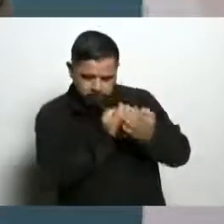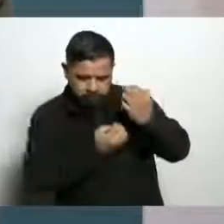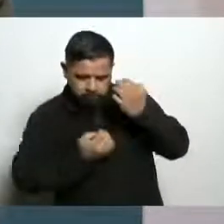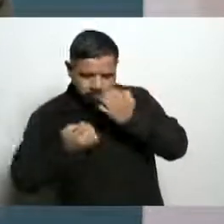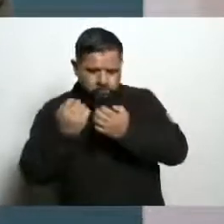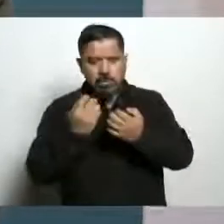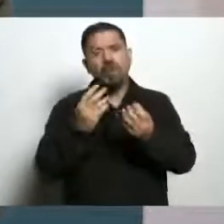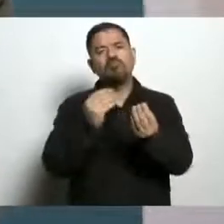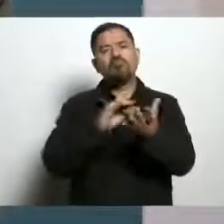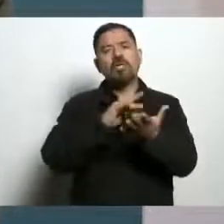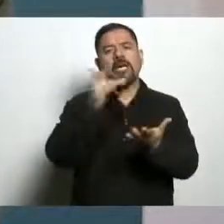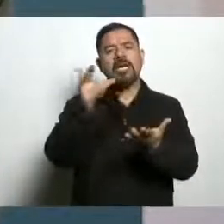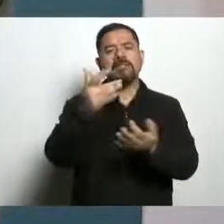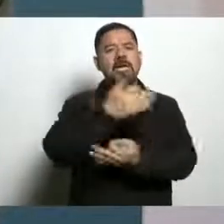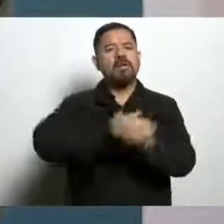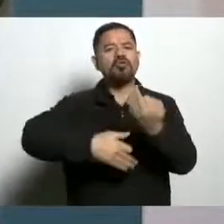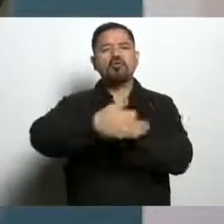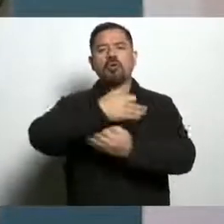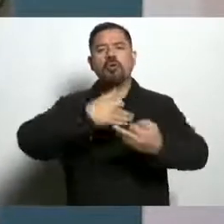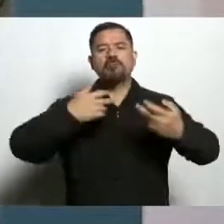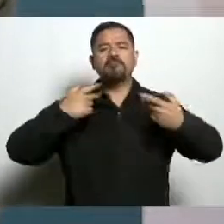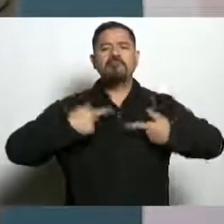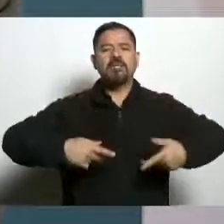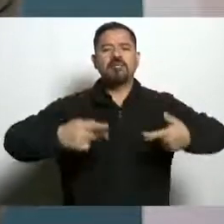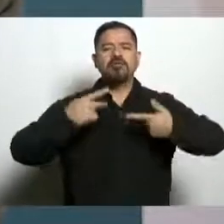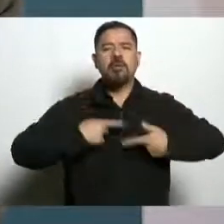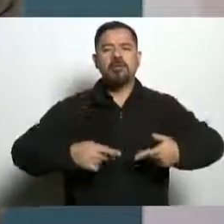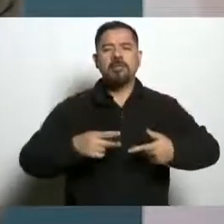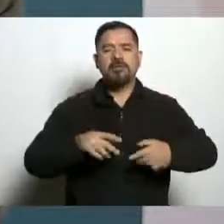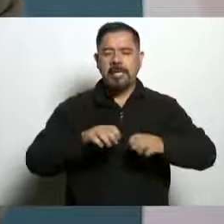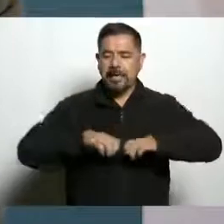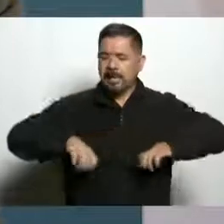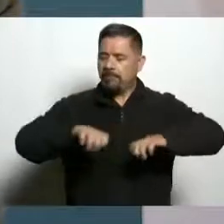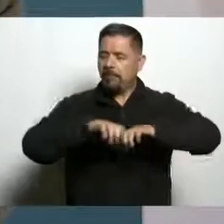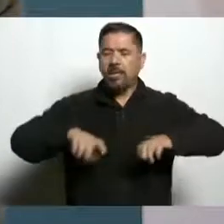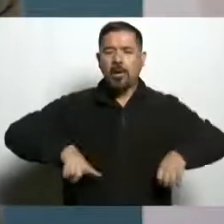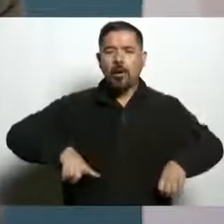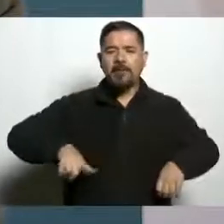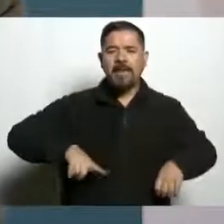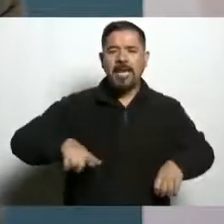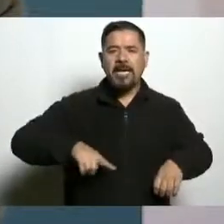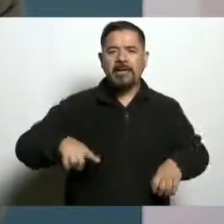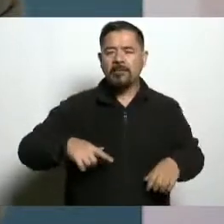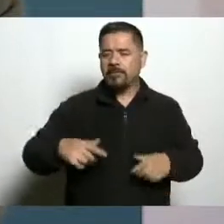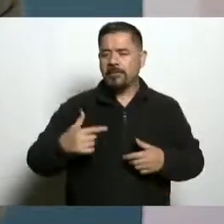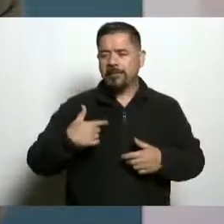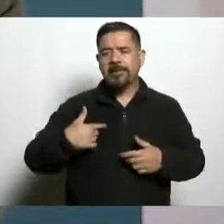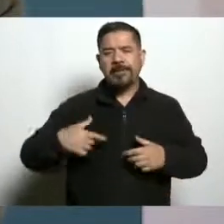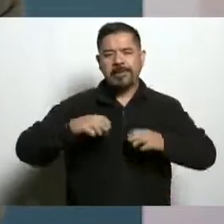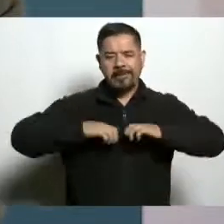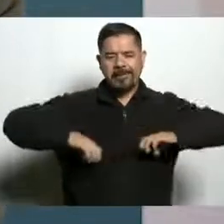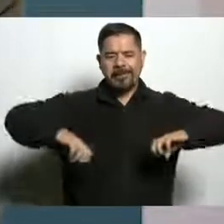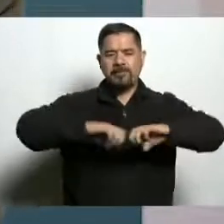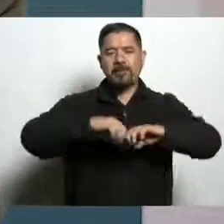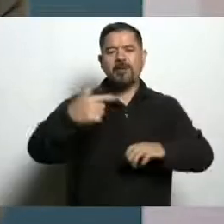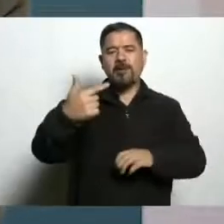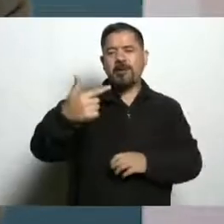Muchas gracias a todos los integrantes del gobierno, integrantes del gabinete.